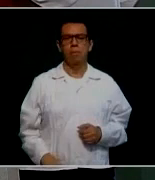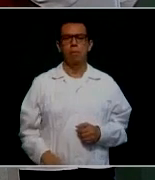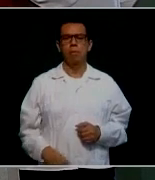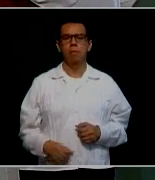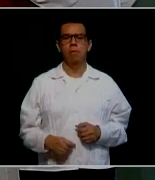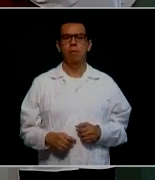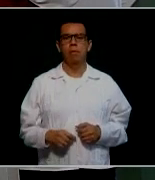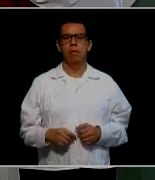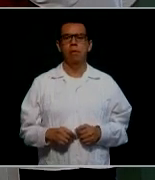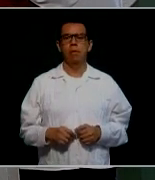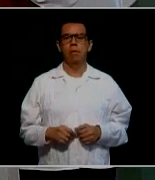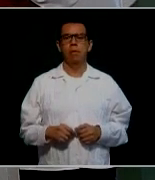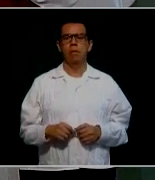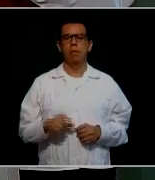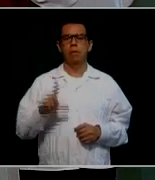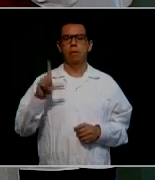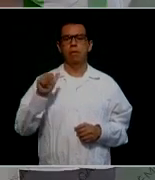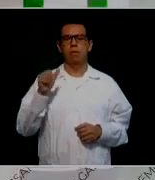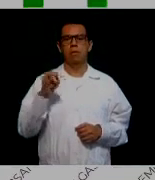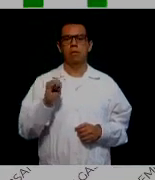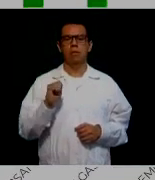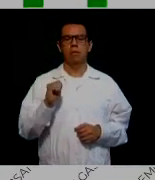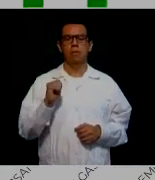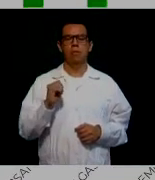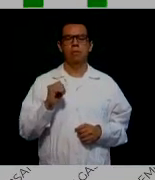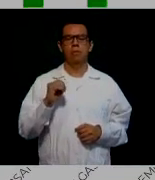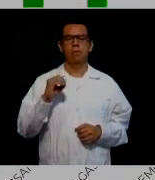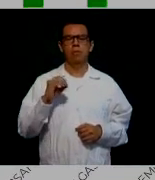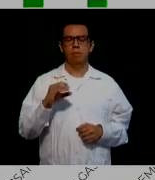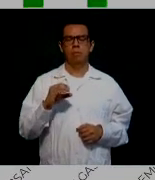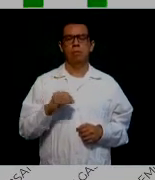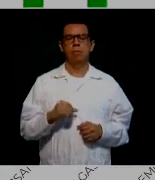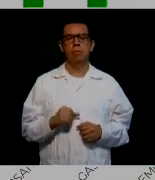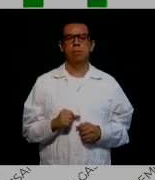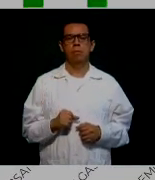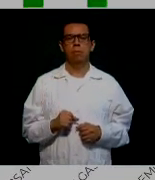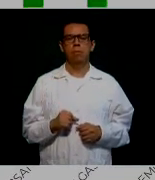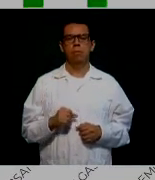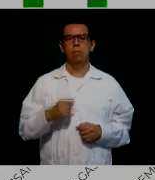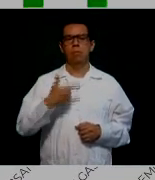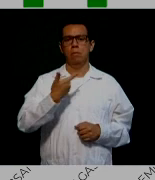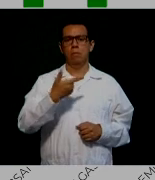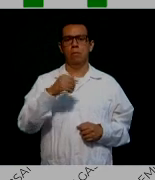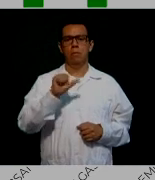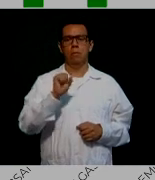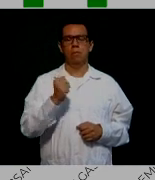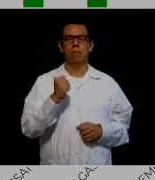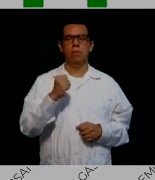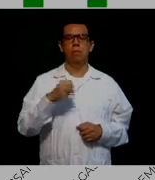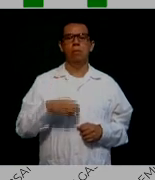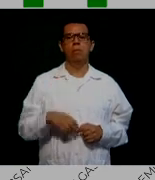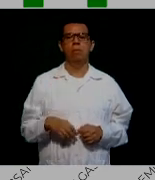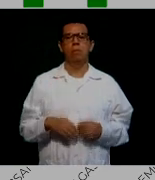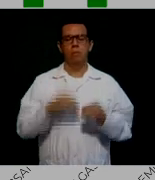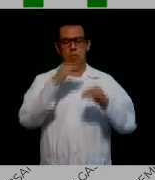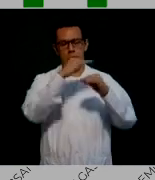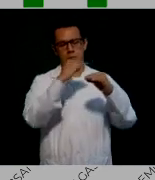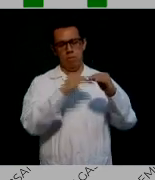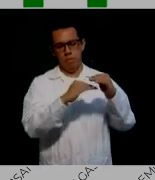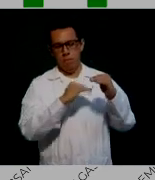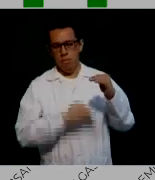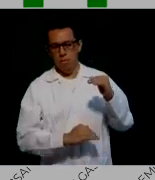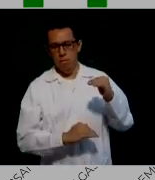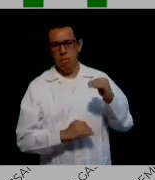magna, mientras que las cadenas Orsan, Lagaz y Lodemo son las que las dan